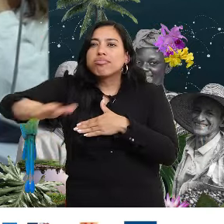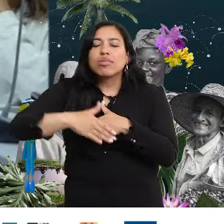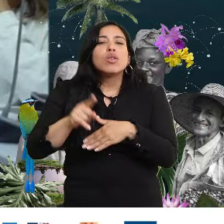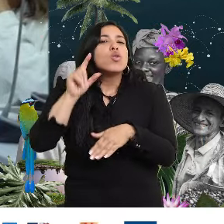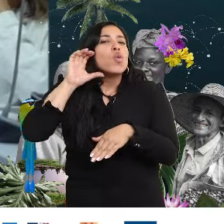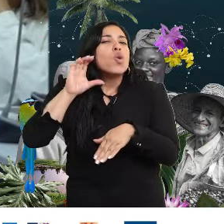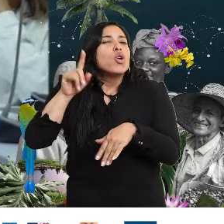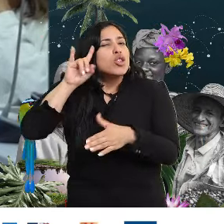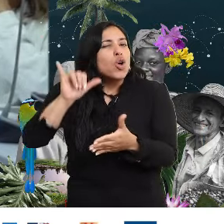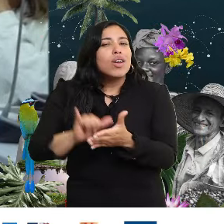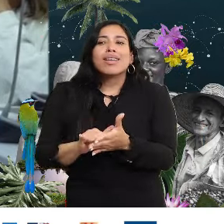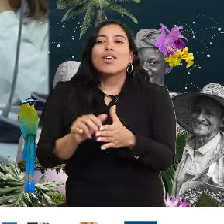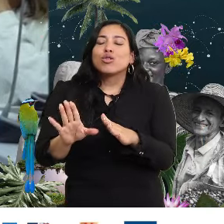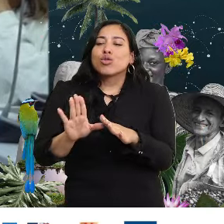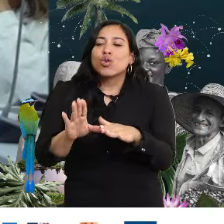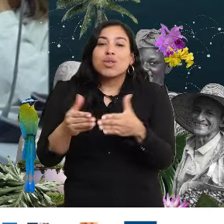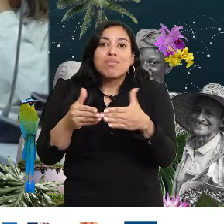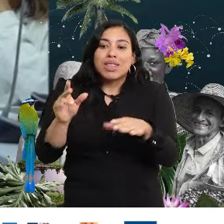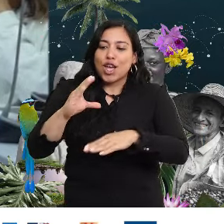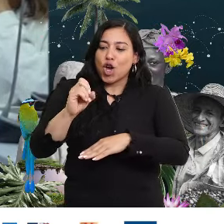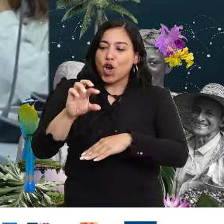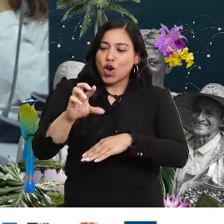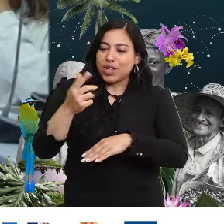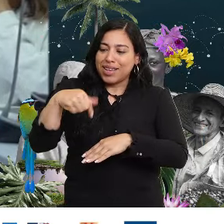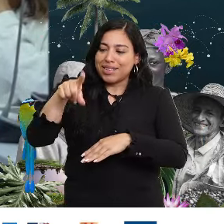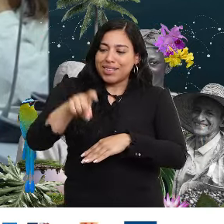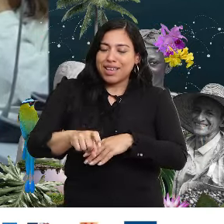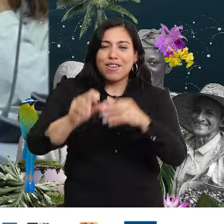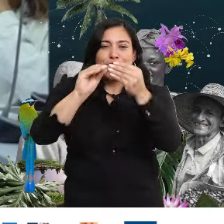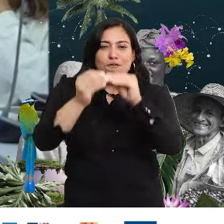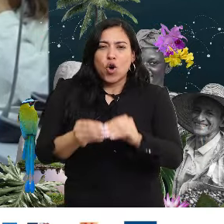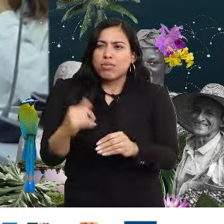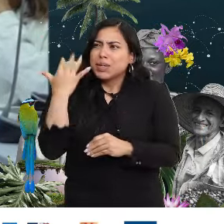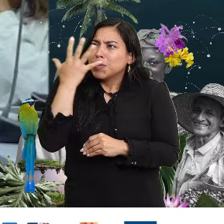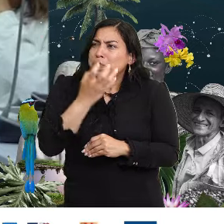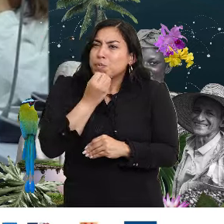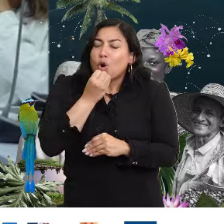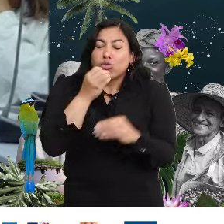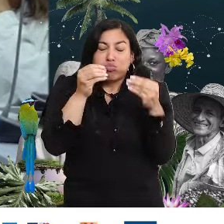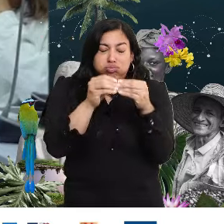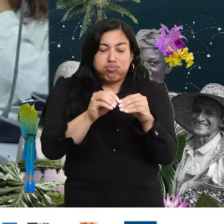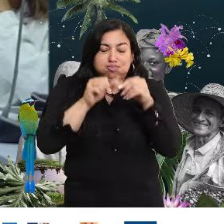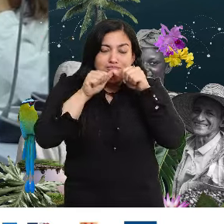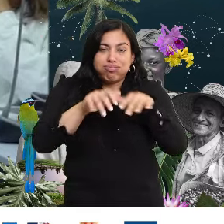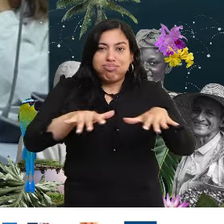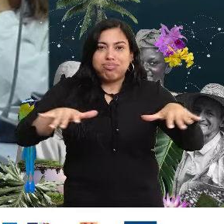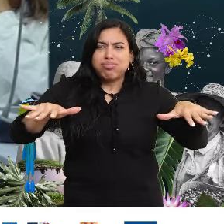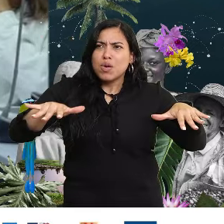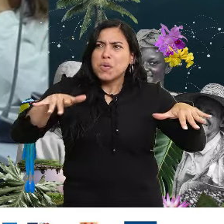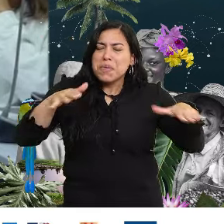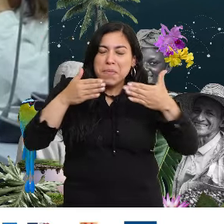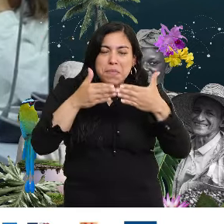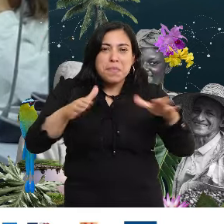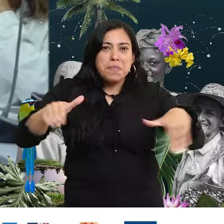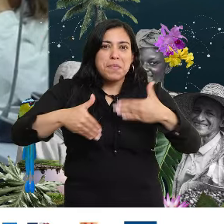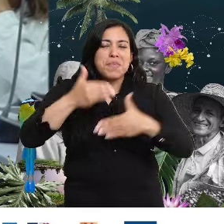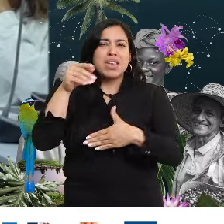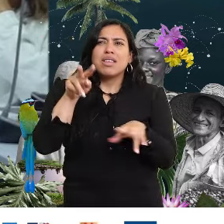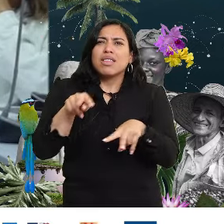que creo que el acto de inauguración de la COP de forma muy bella logró retratar, que es